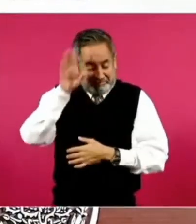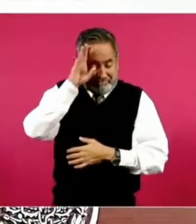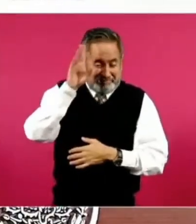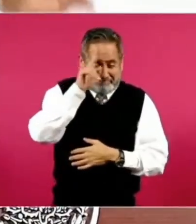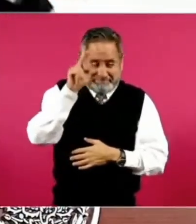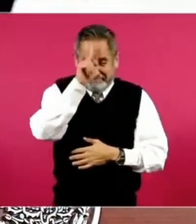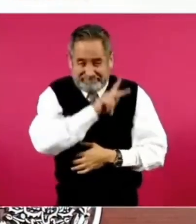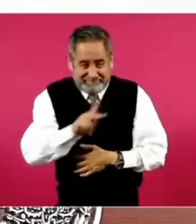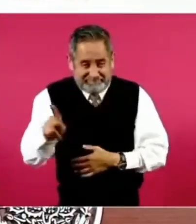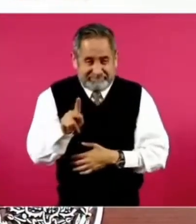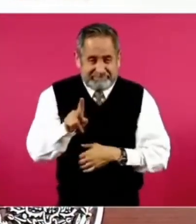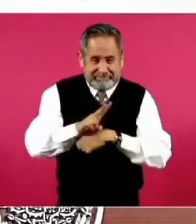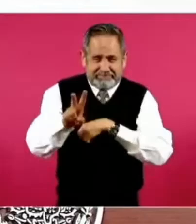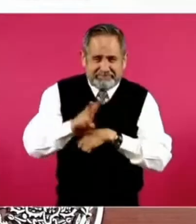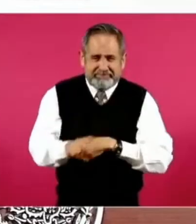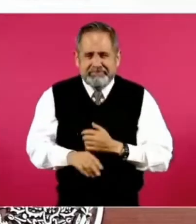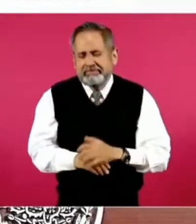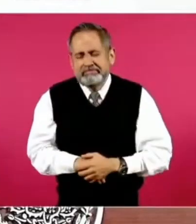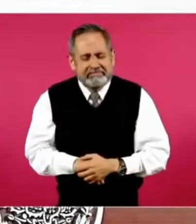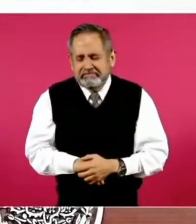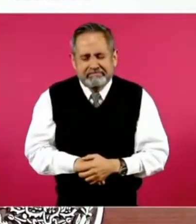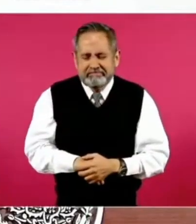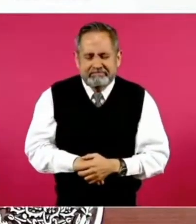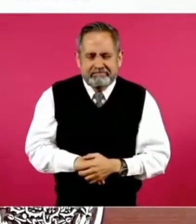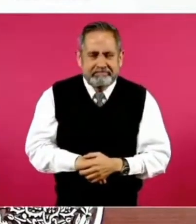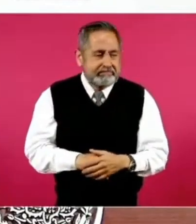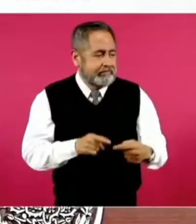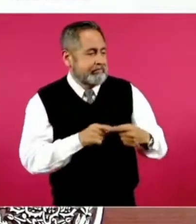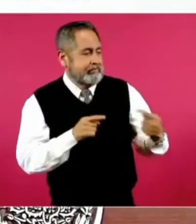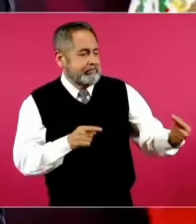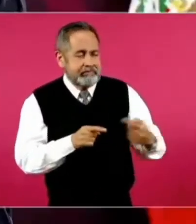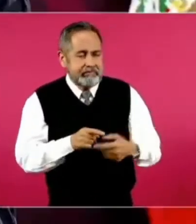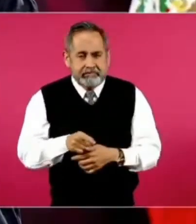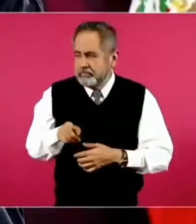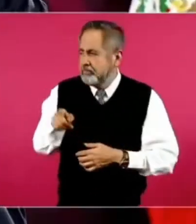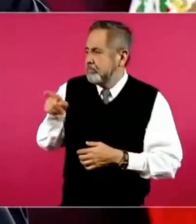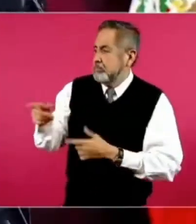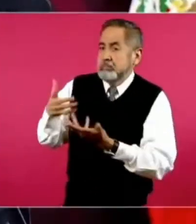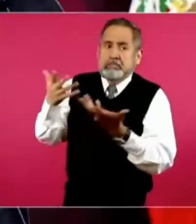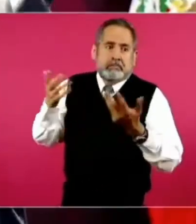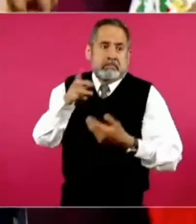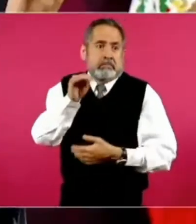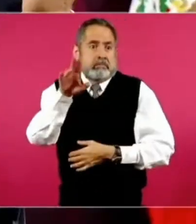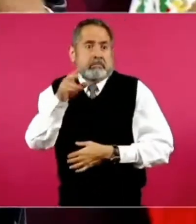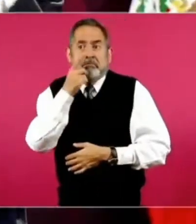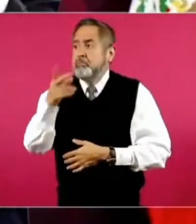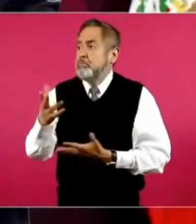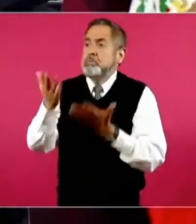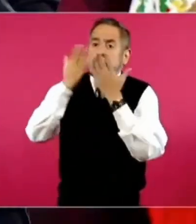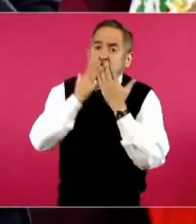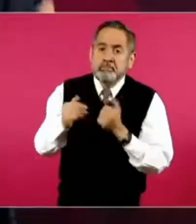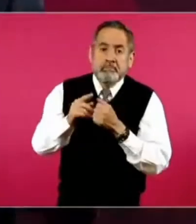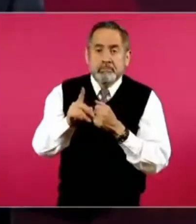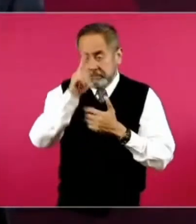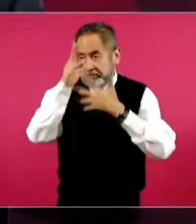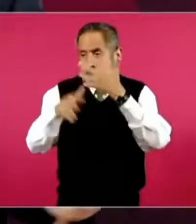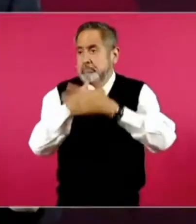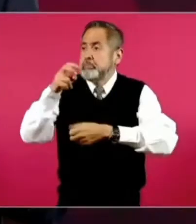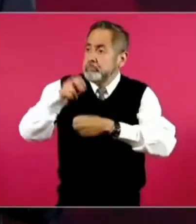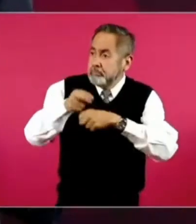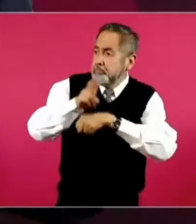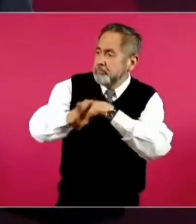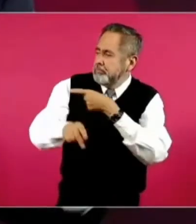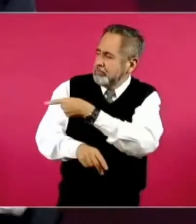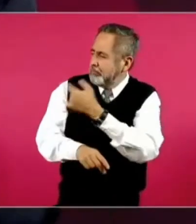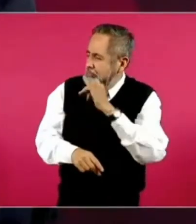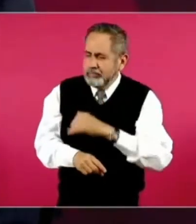ahora van a decir mis adversarios que estoy negando que haya violencia en Venezuela.